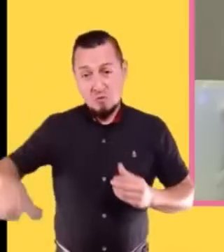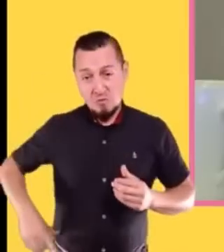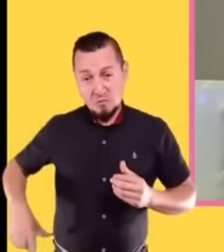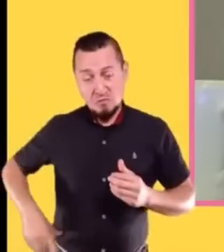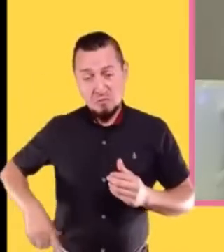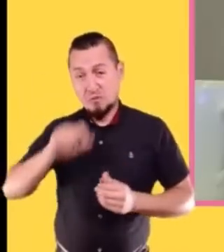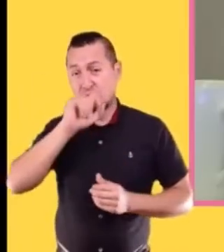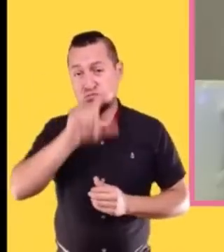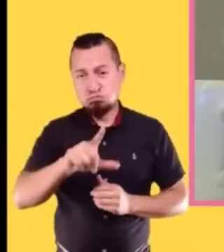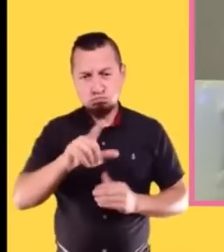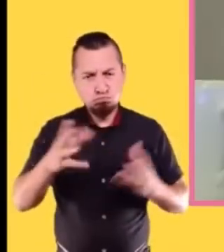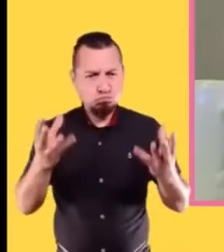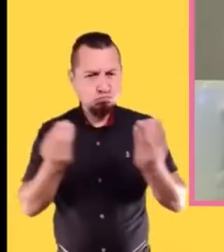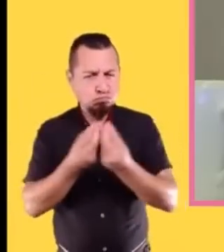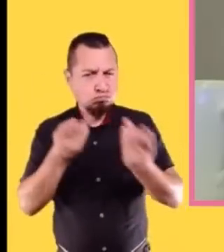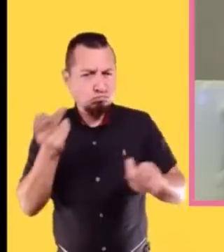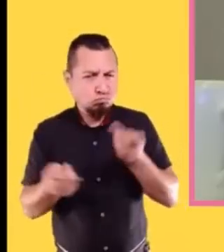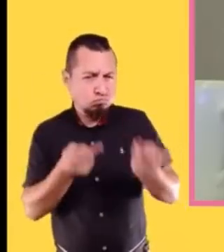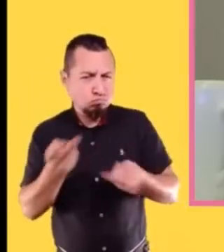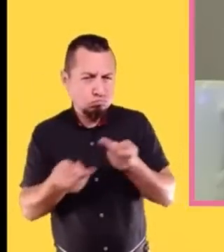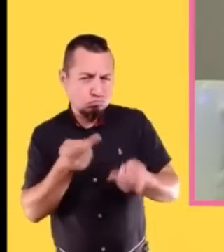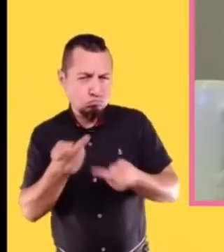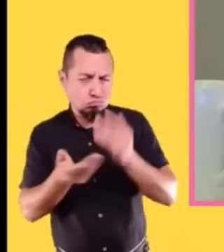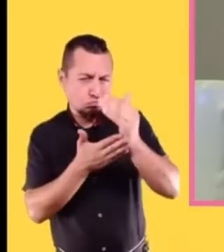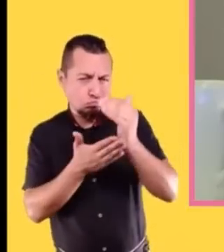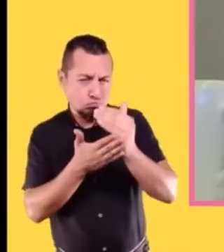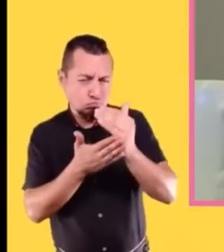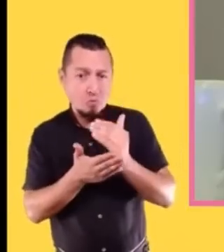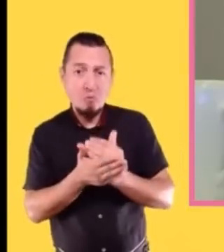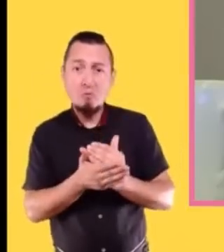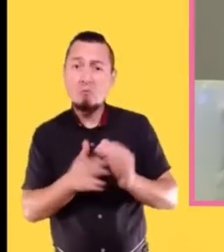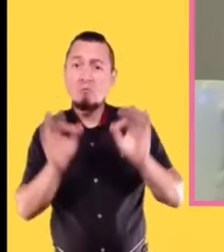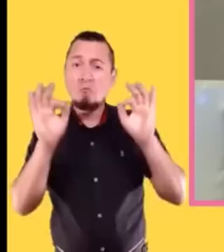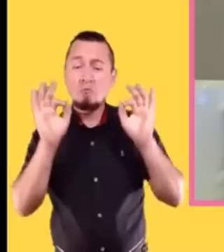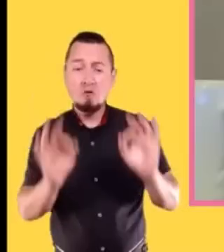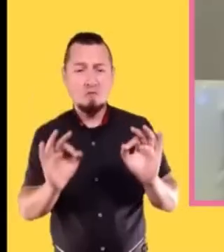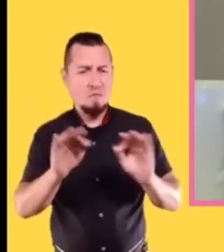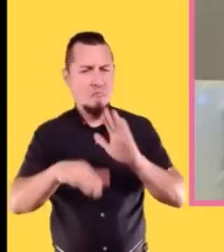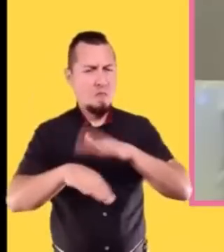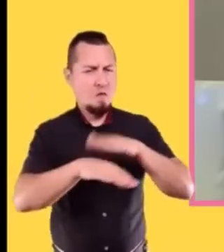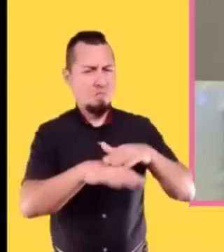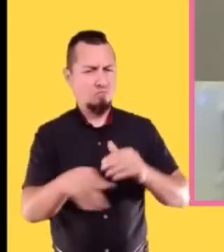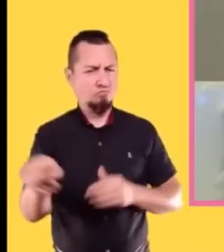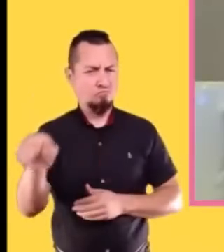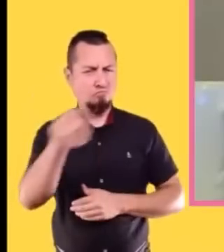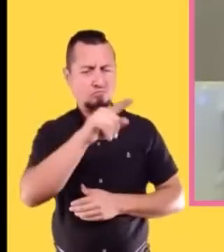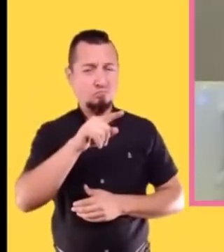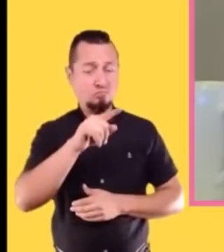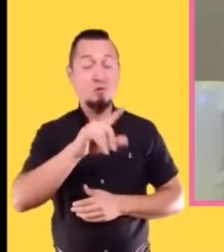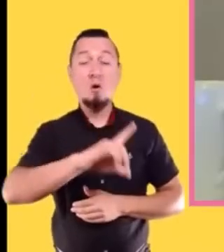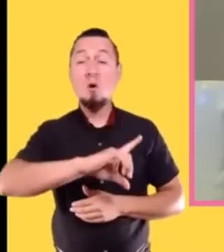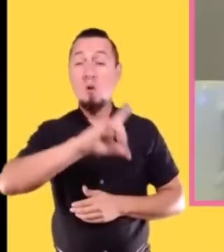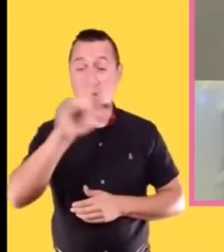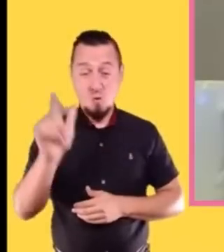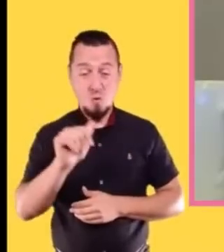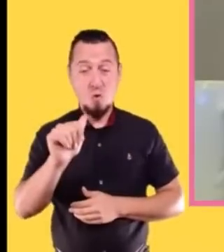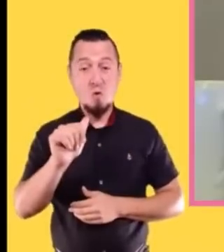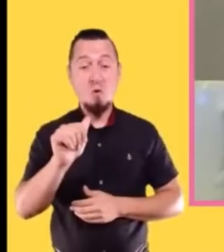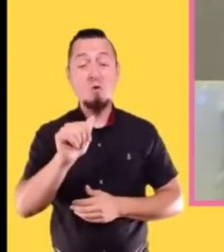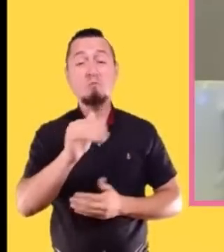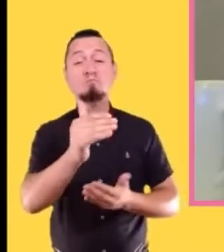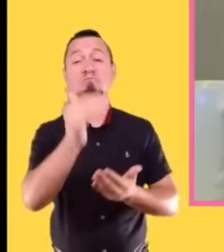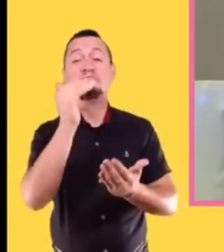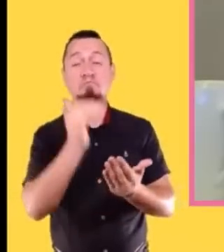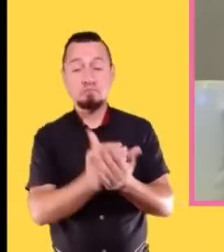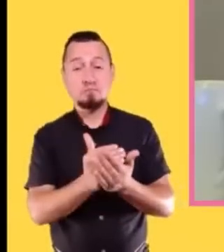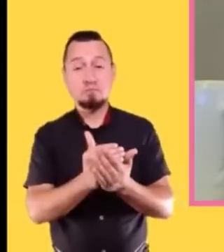consulta. Ese es el plan y le ponemos una palomita porque está publicado. Luego vienen, después del plan, y es también responsabilidad